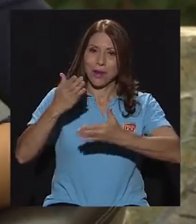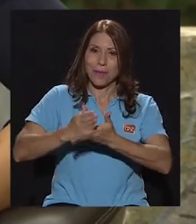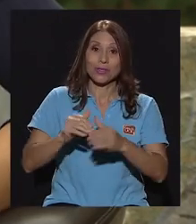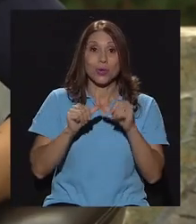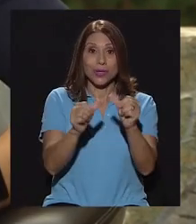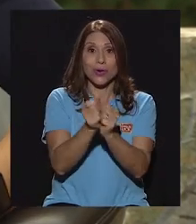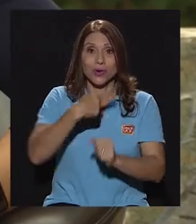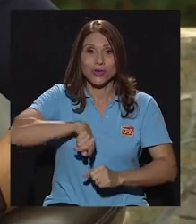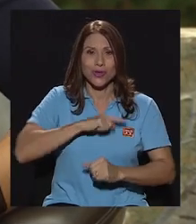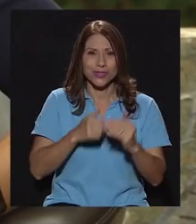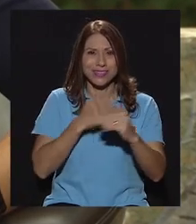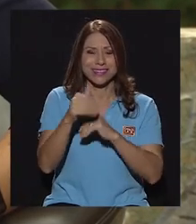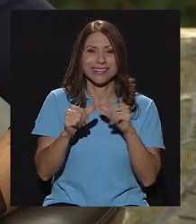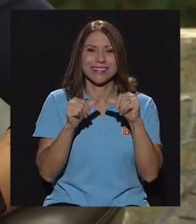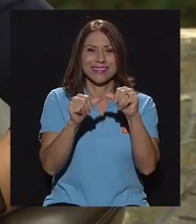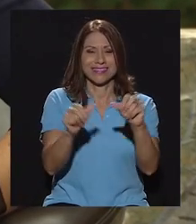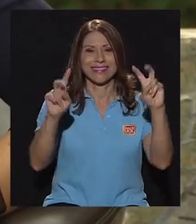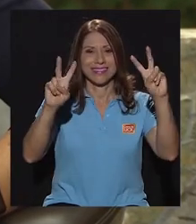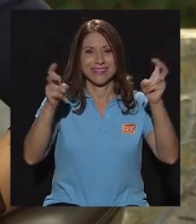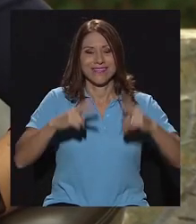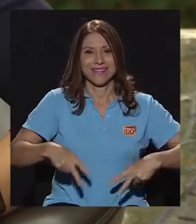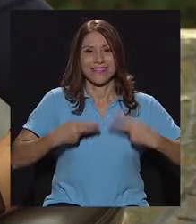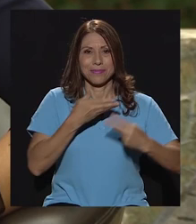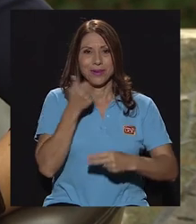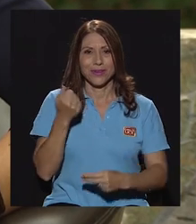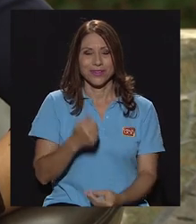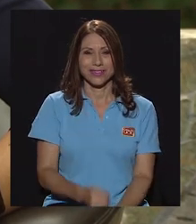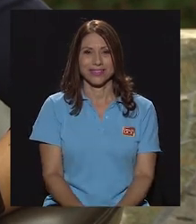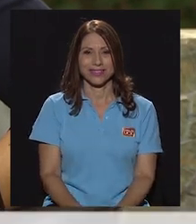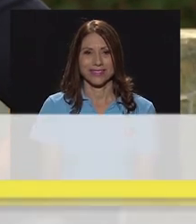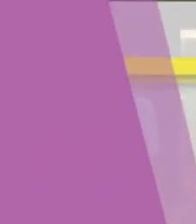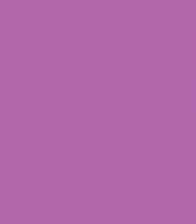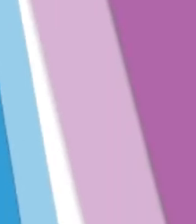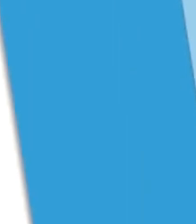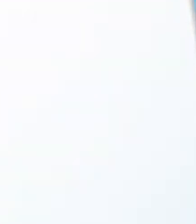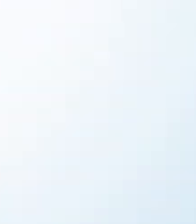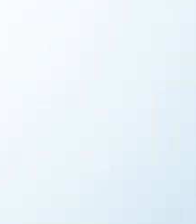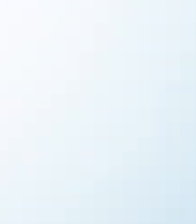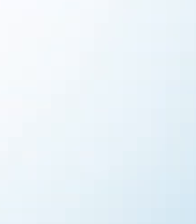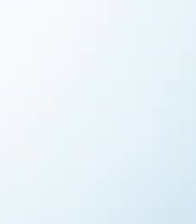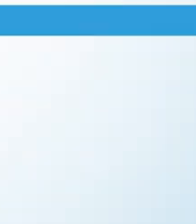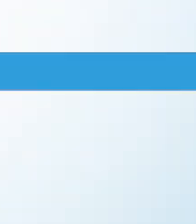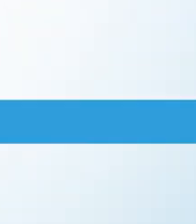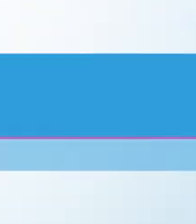pausa. Quédese con nosotros y ya regresamos con más de Vivir Mejor.